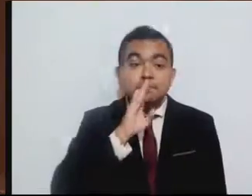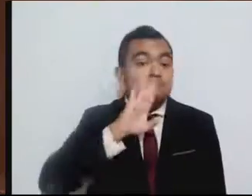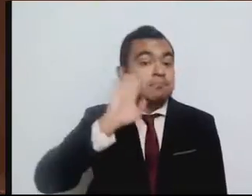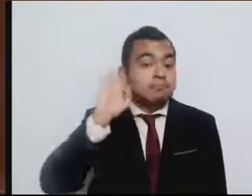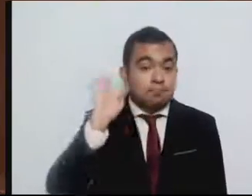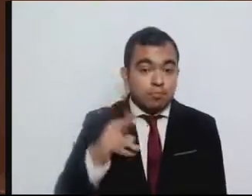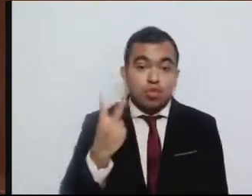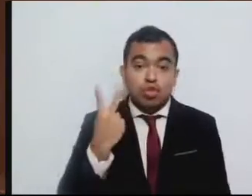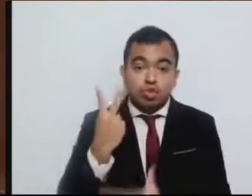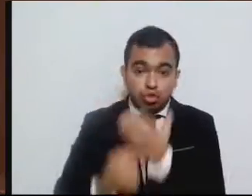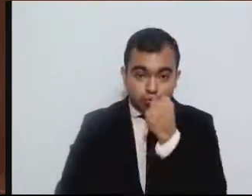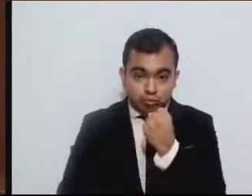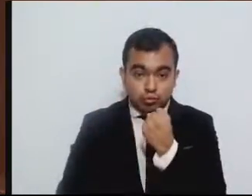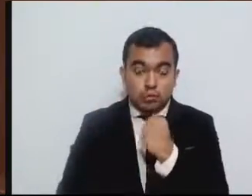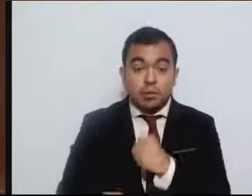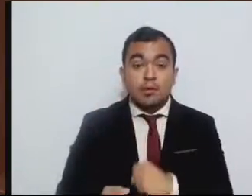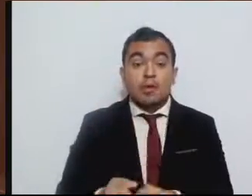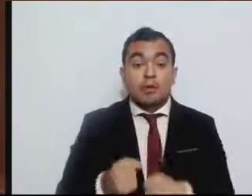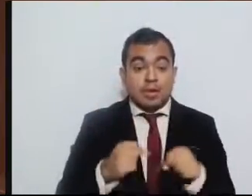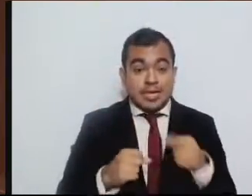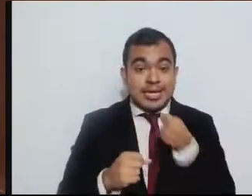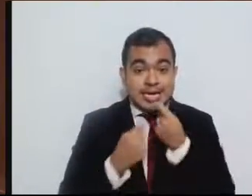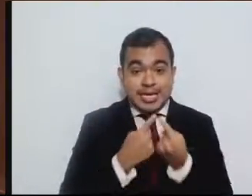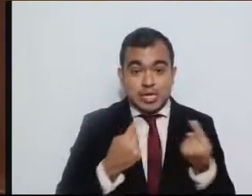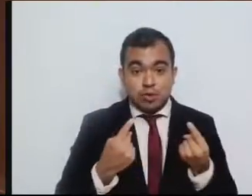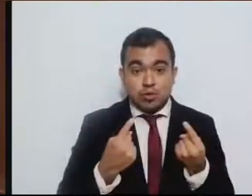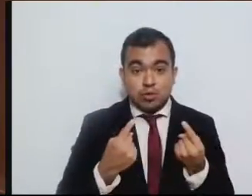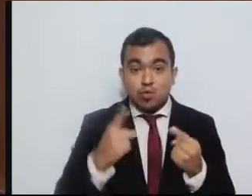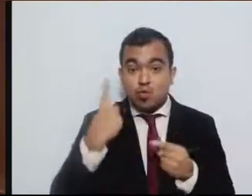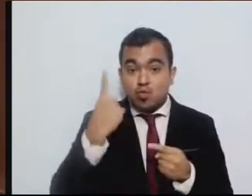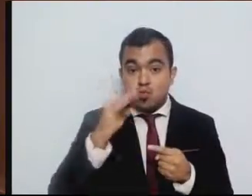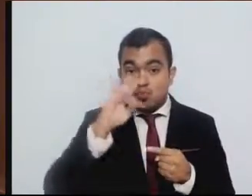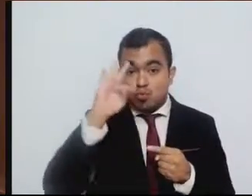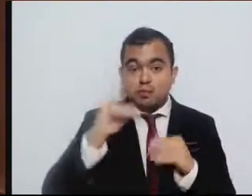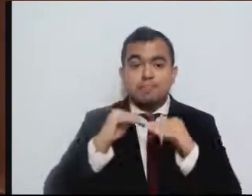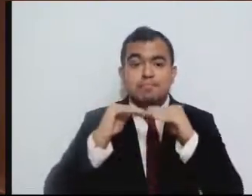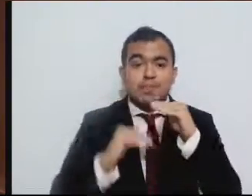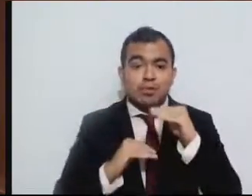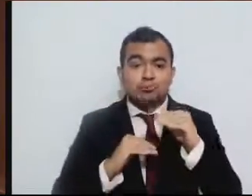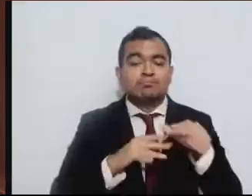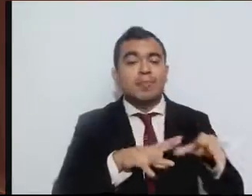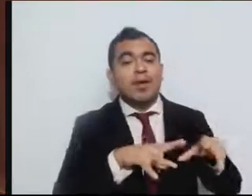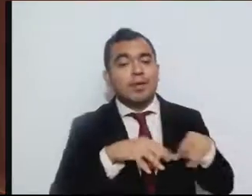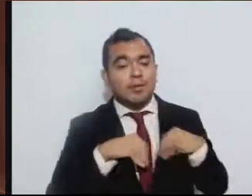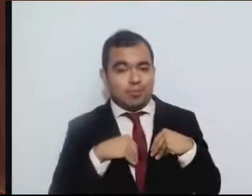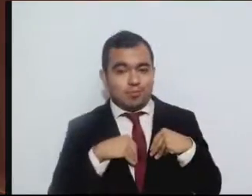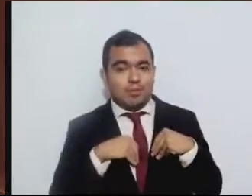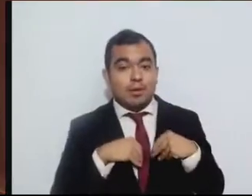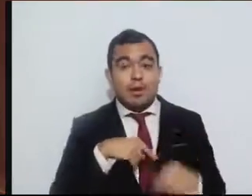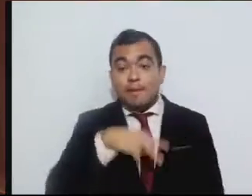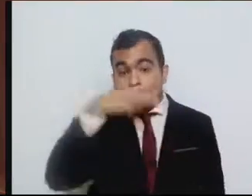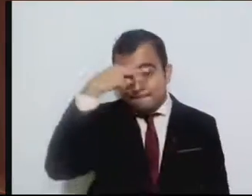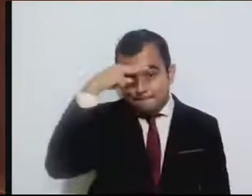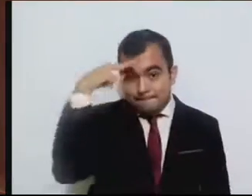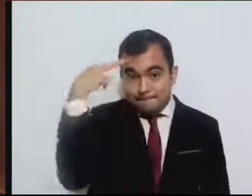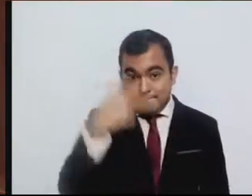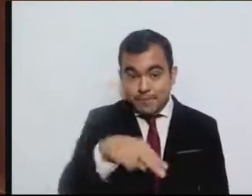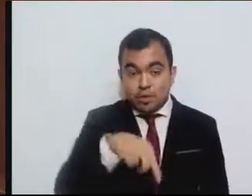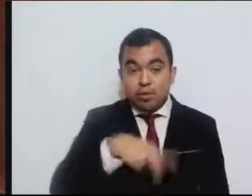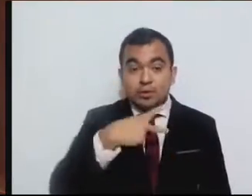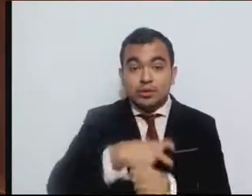del 1% de estos niños serán adoptados. México ocupa el segundo lugar en América Latina